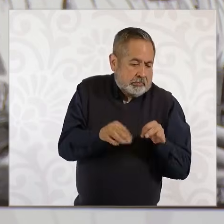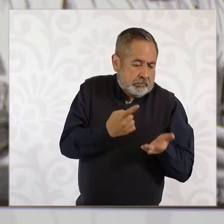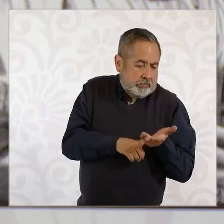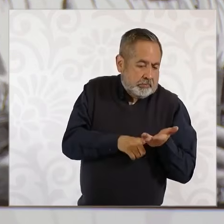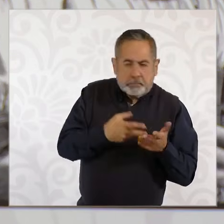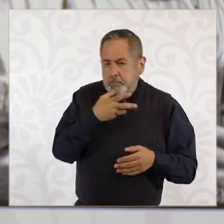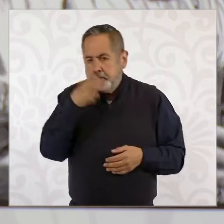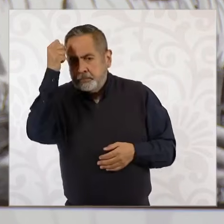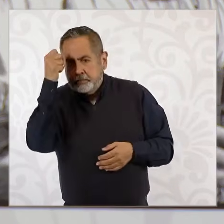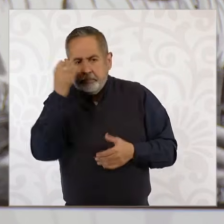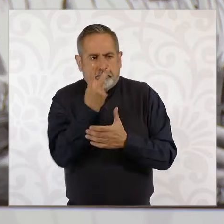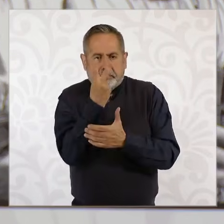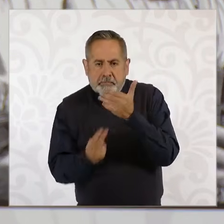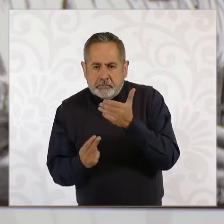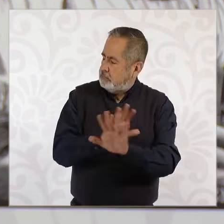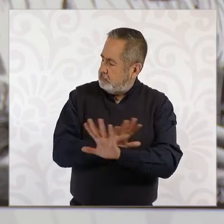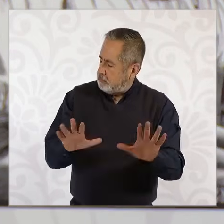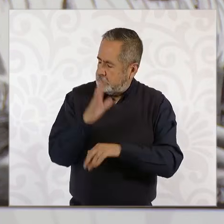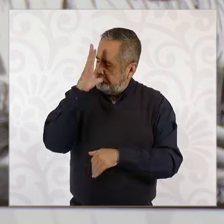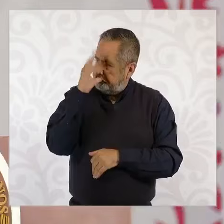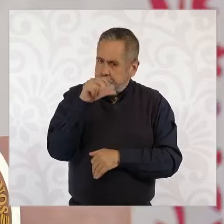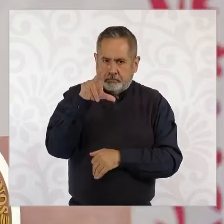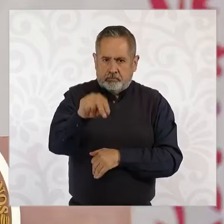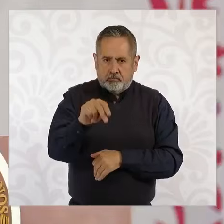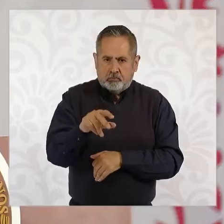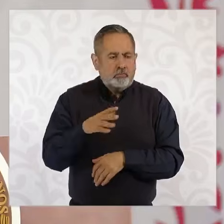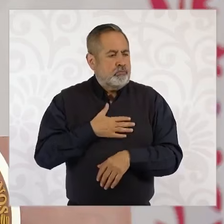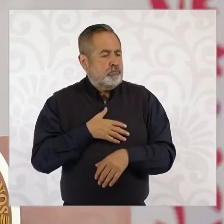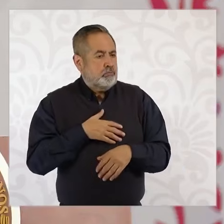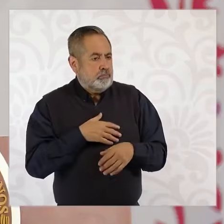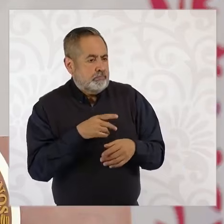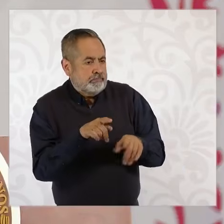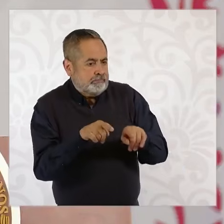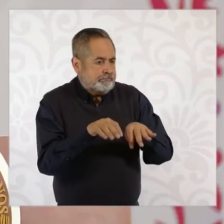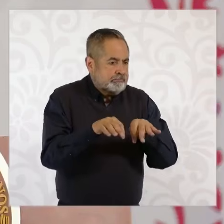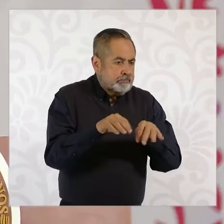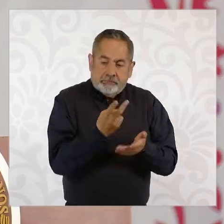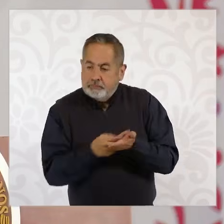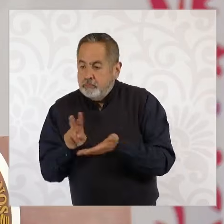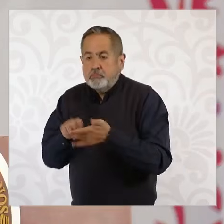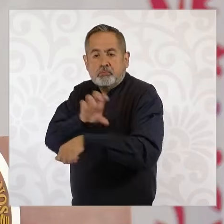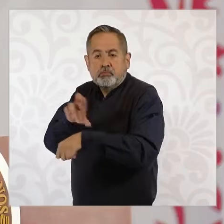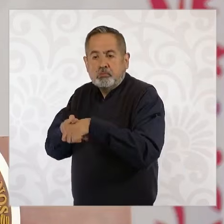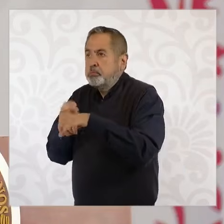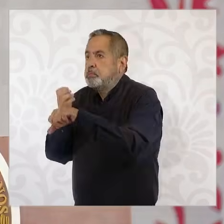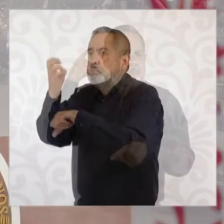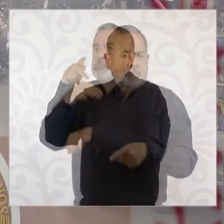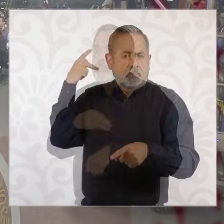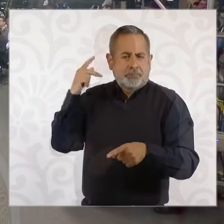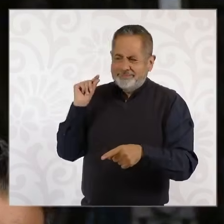tiempo candidato, precandidato o querer ser coordinador de la transformación en un estado, en un